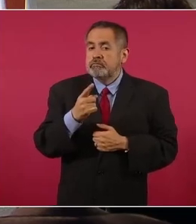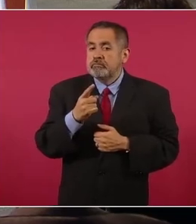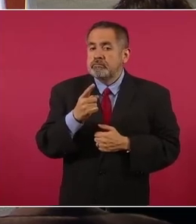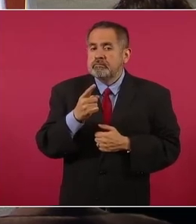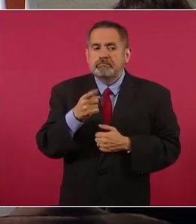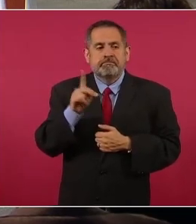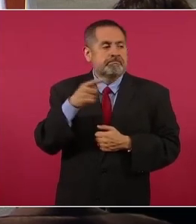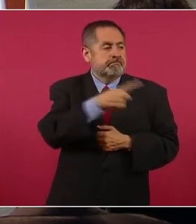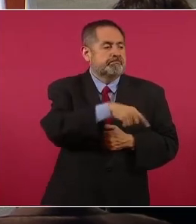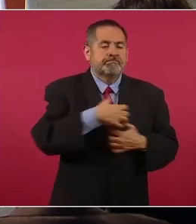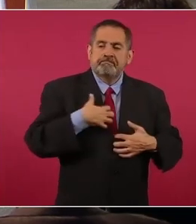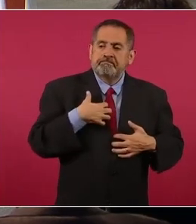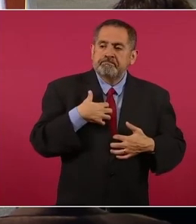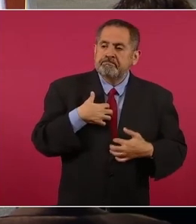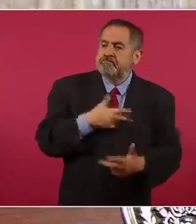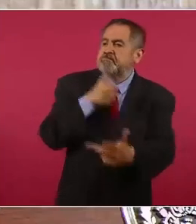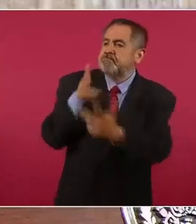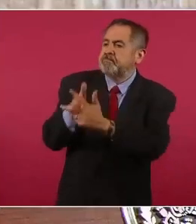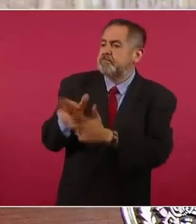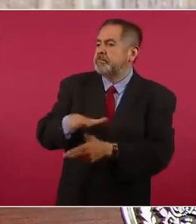asesinaron.